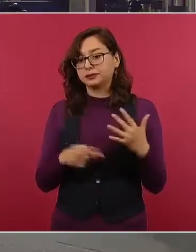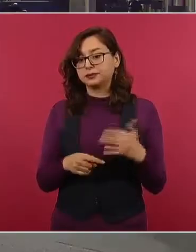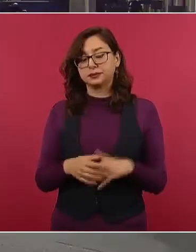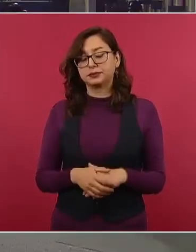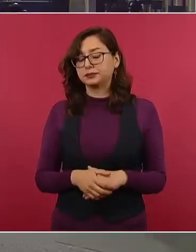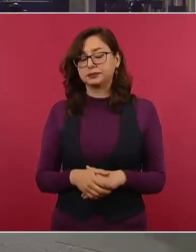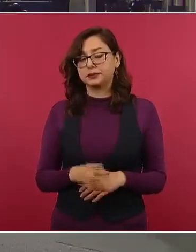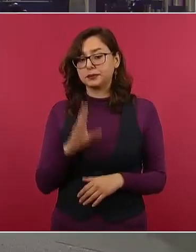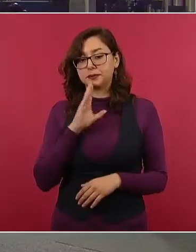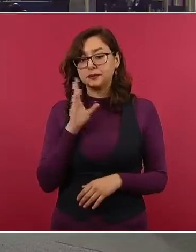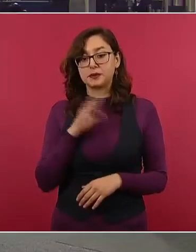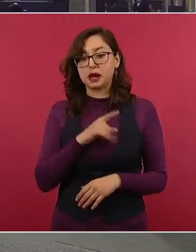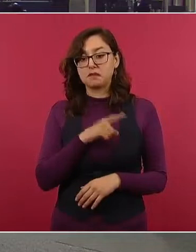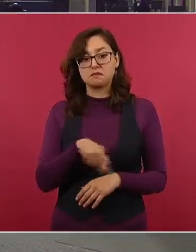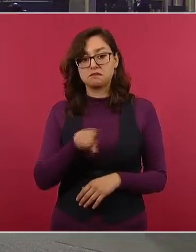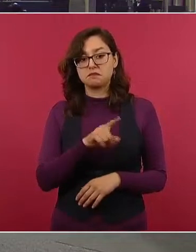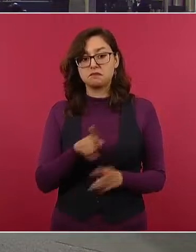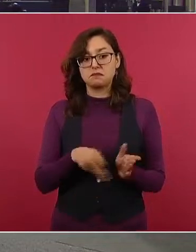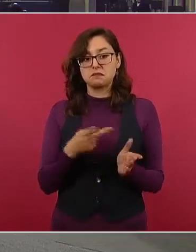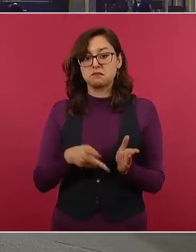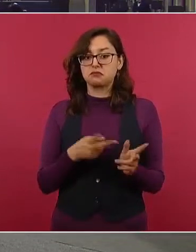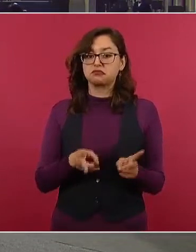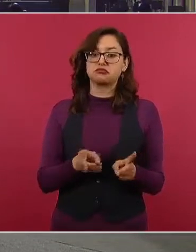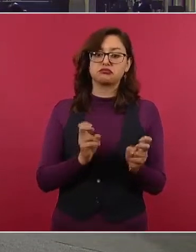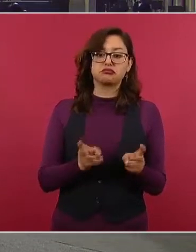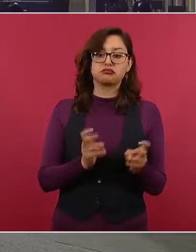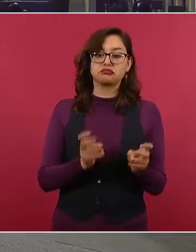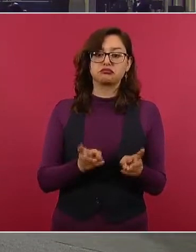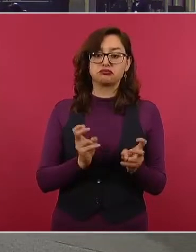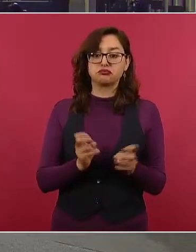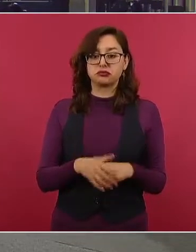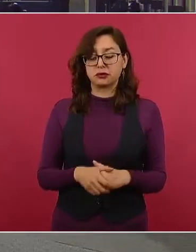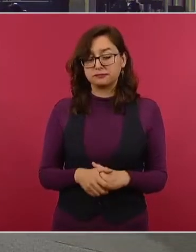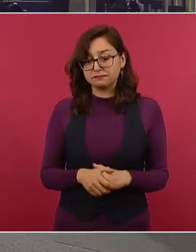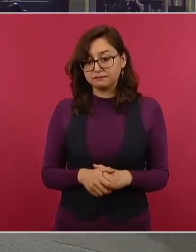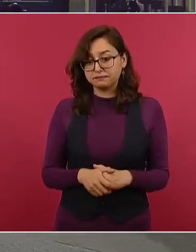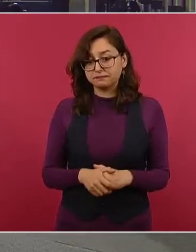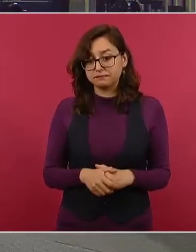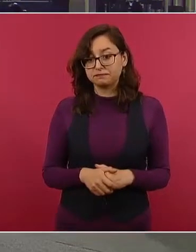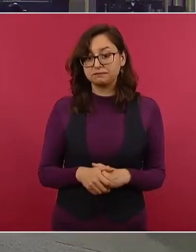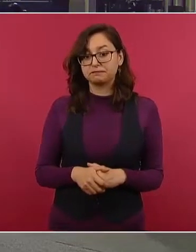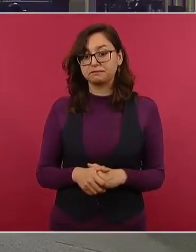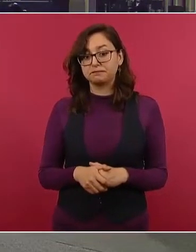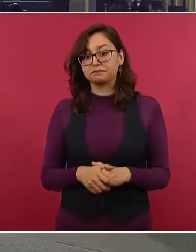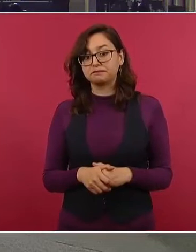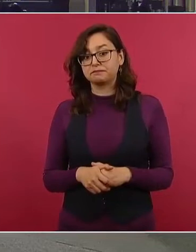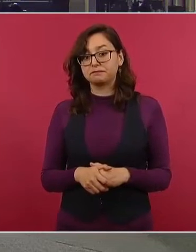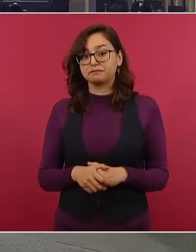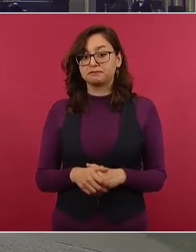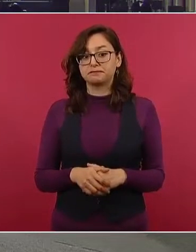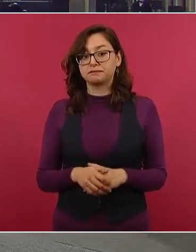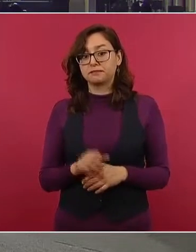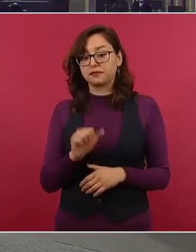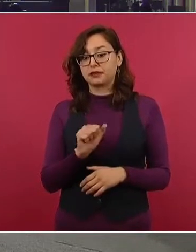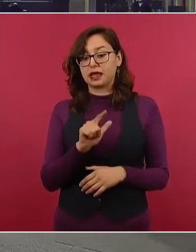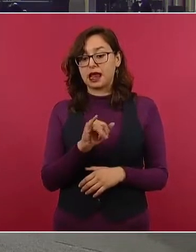acusados de despojo sobre todo. Esa gente que estuvo con Alejandro Pulido Cueto y